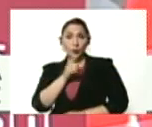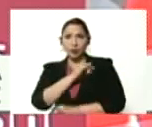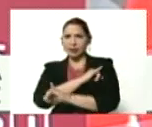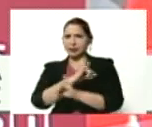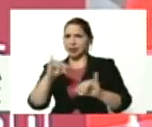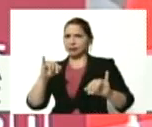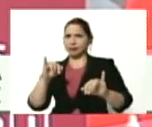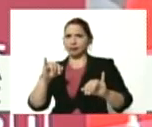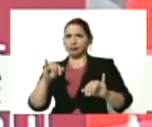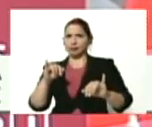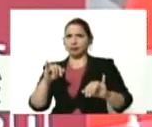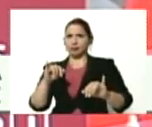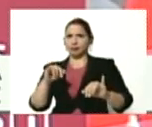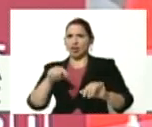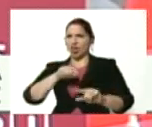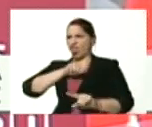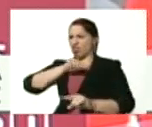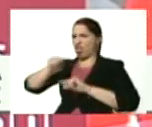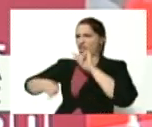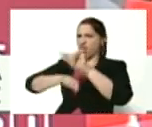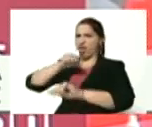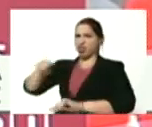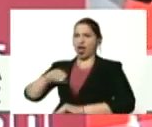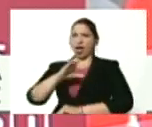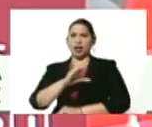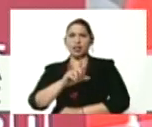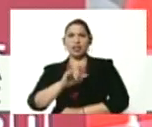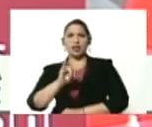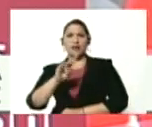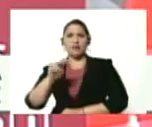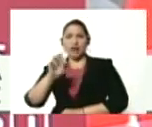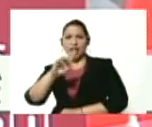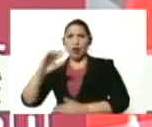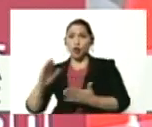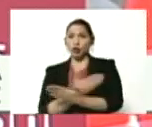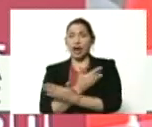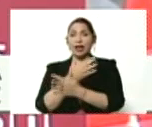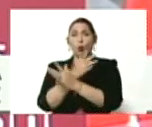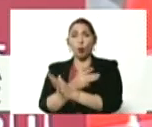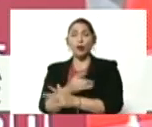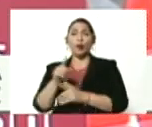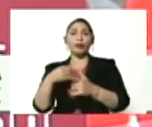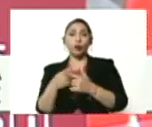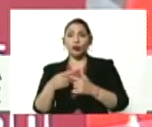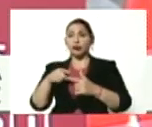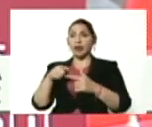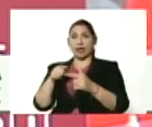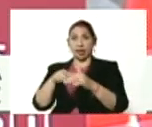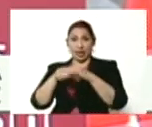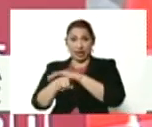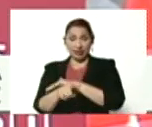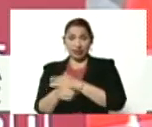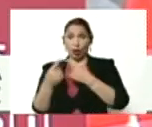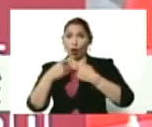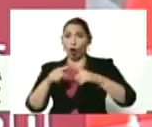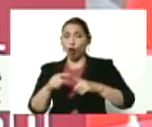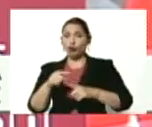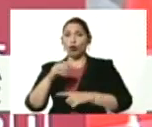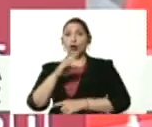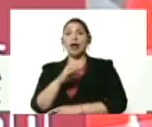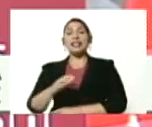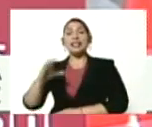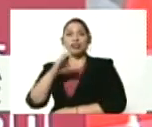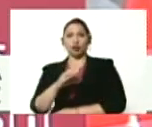descabezar a Cliver Alcalá Cordones, lo sacan del juego, entra Simonovic y Christopher Figuera en